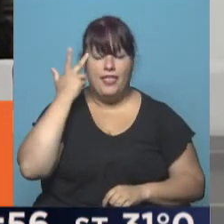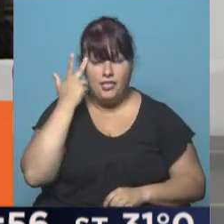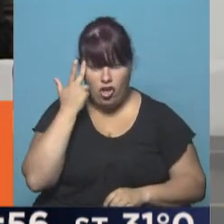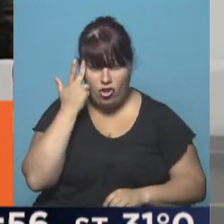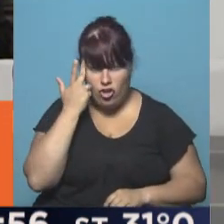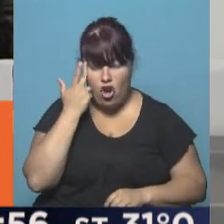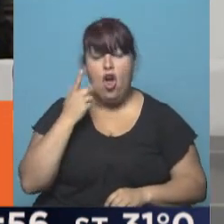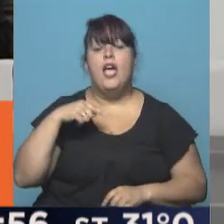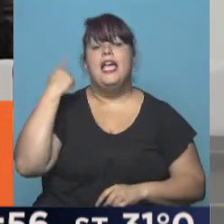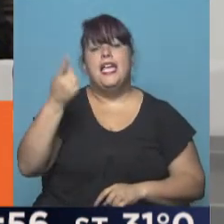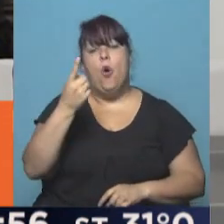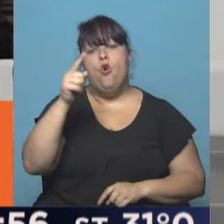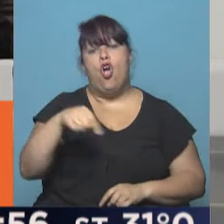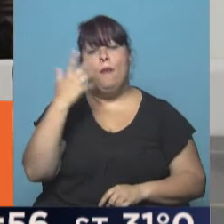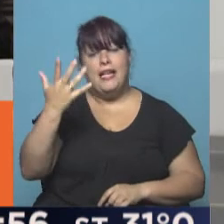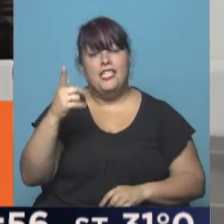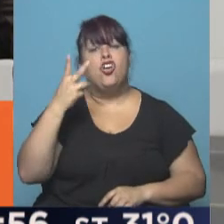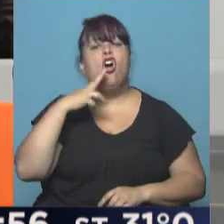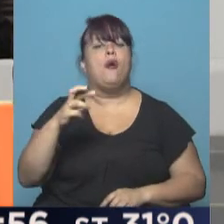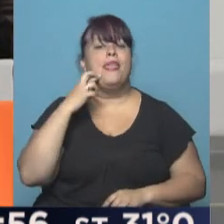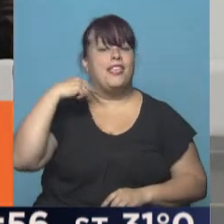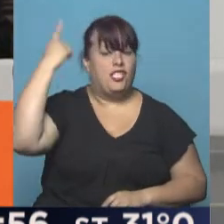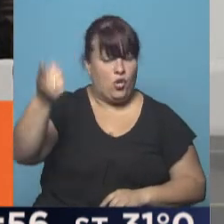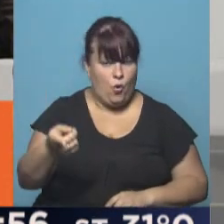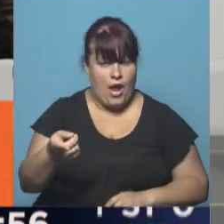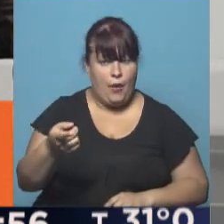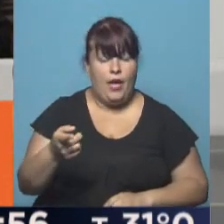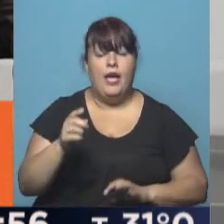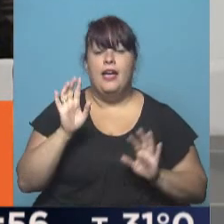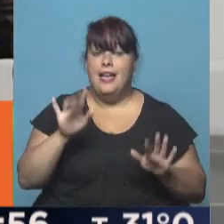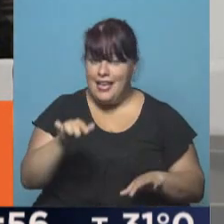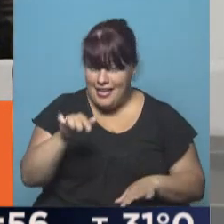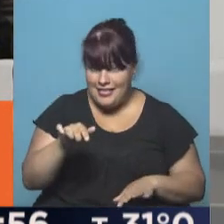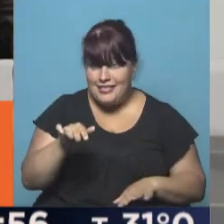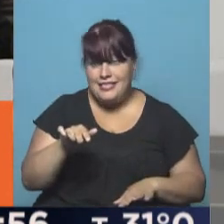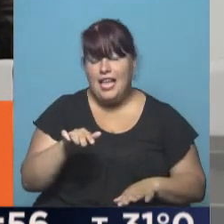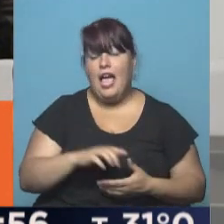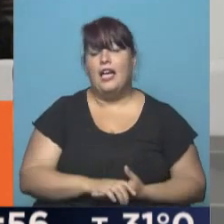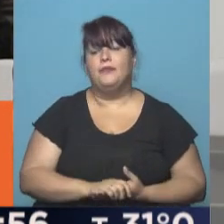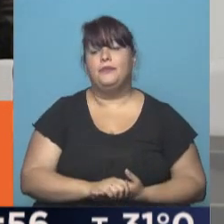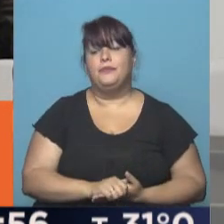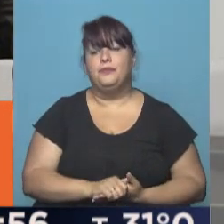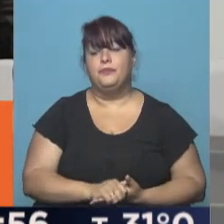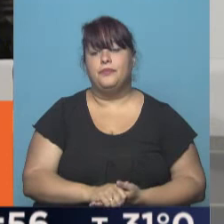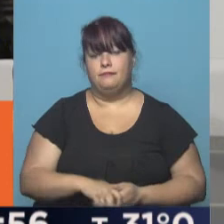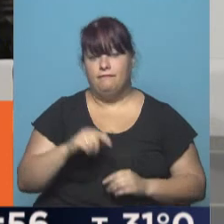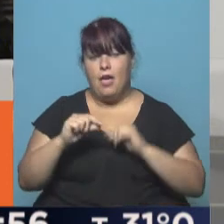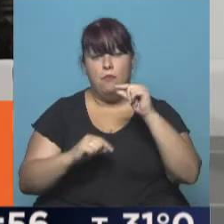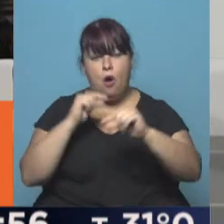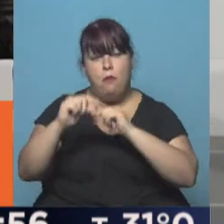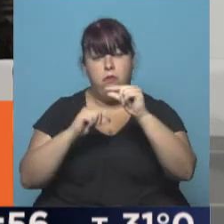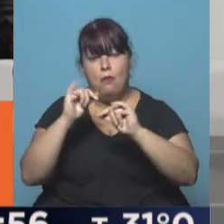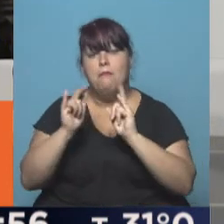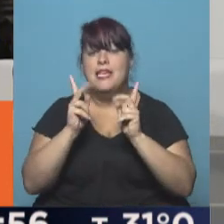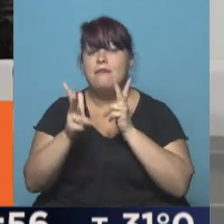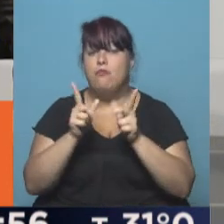2018 y 1,5% para el 2019. Y este es el gradualismo al que se